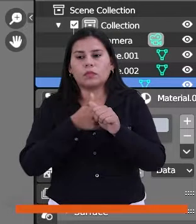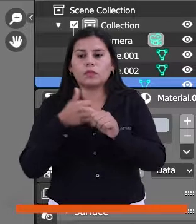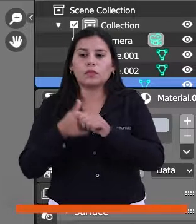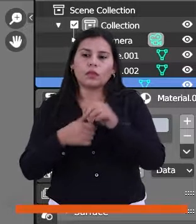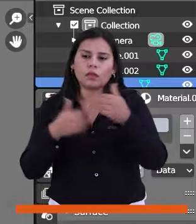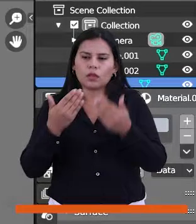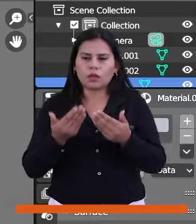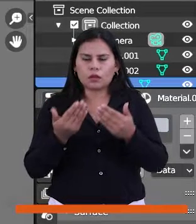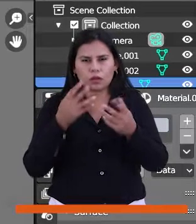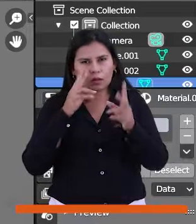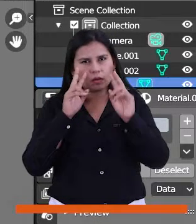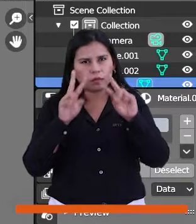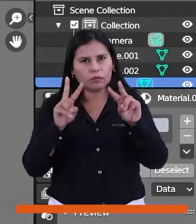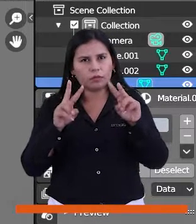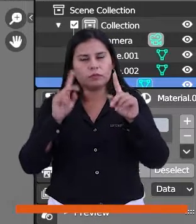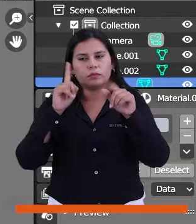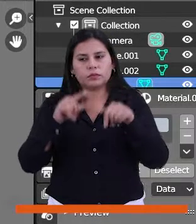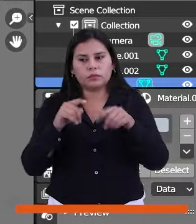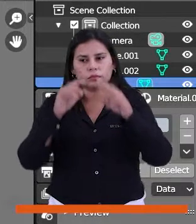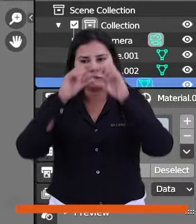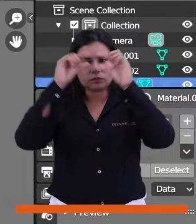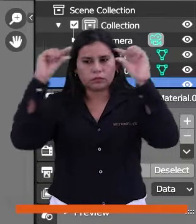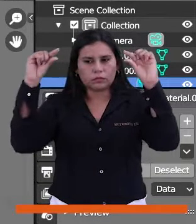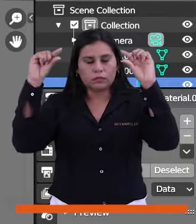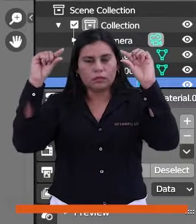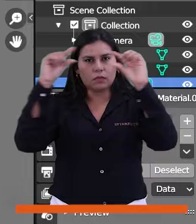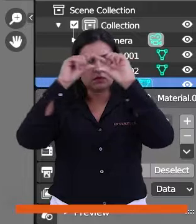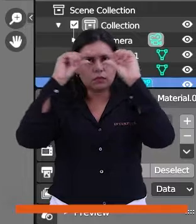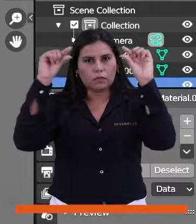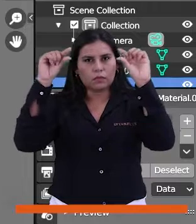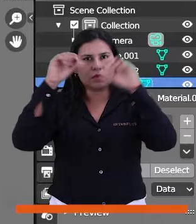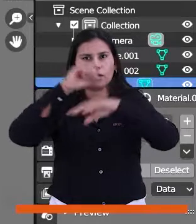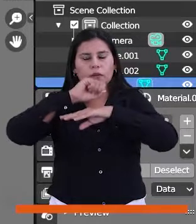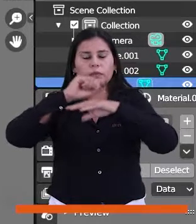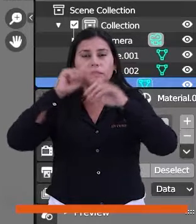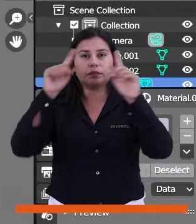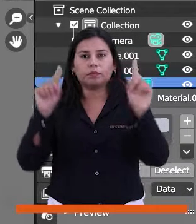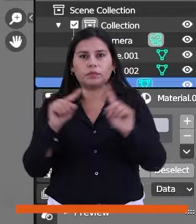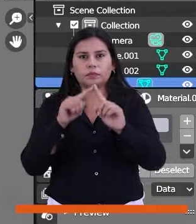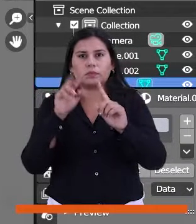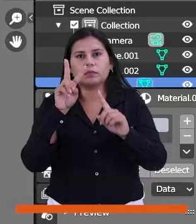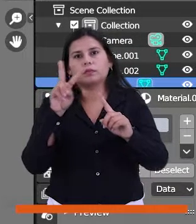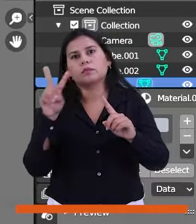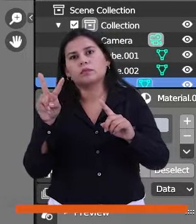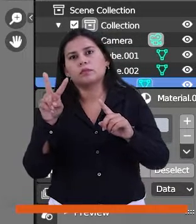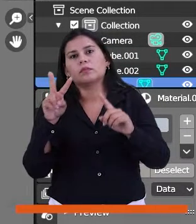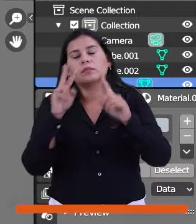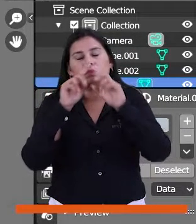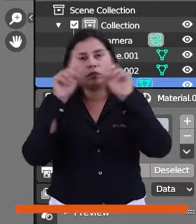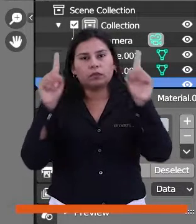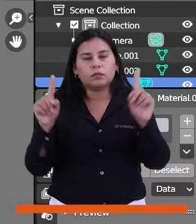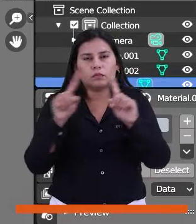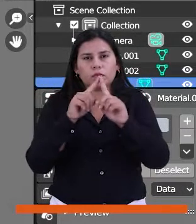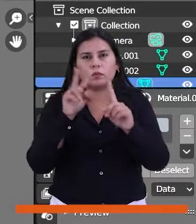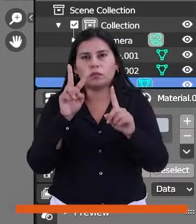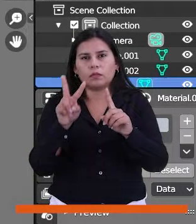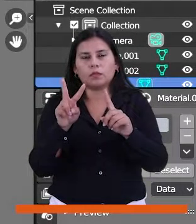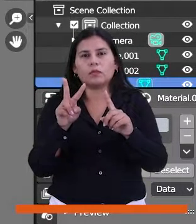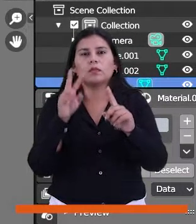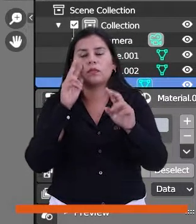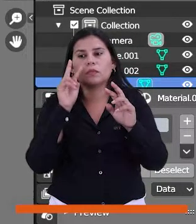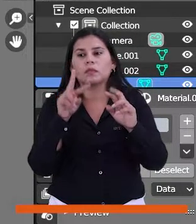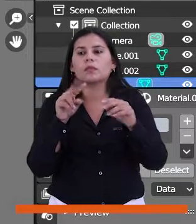de edición me aparece también una altura, en la ventana de V, en la vista de V, del editor